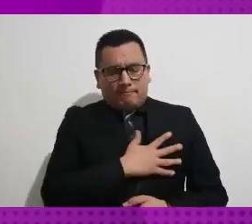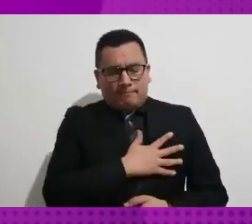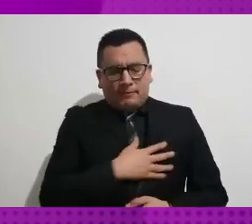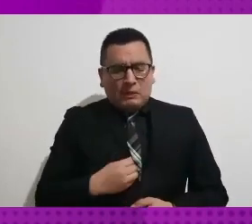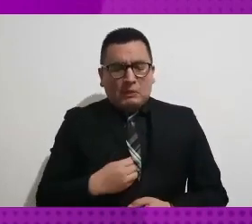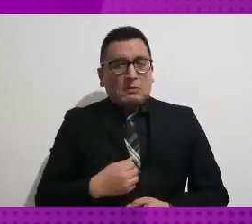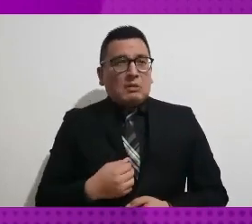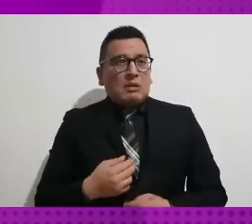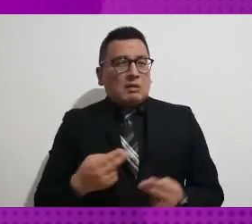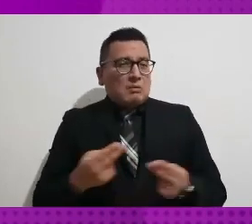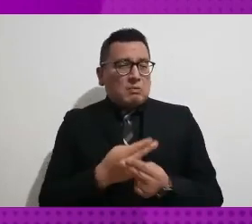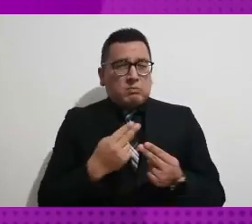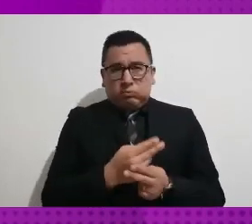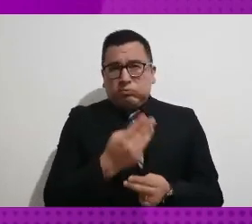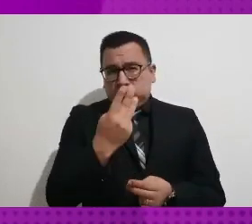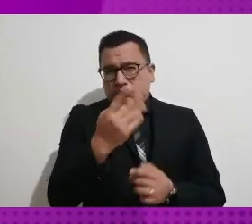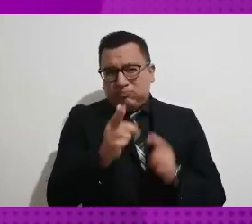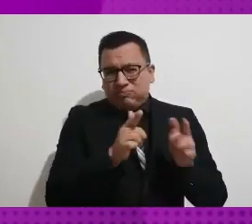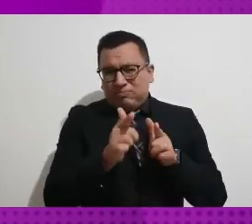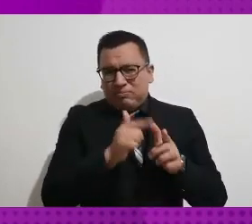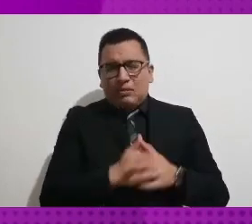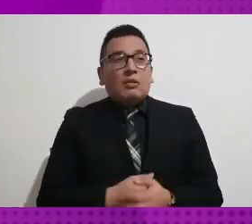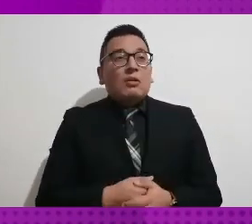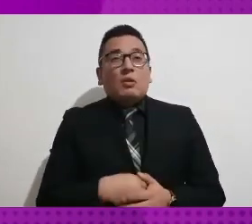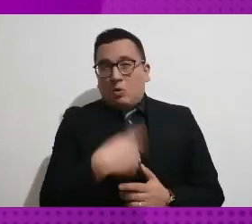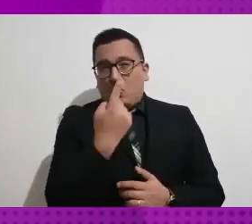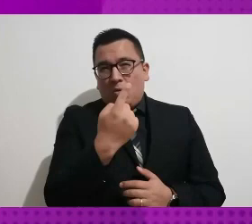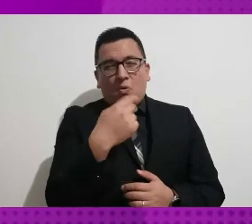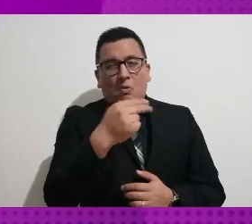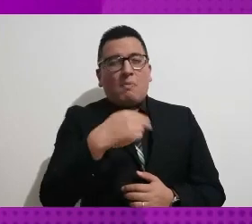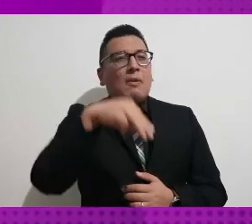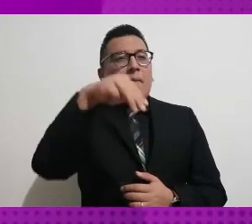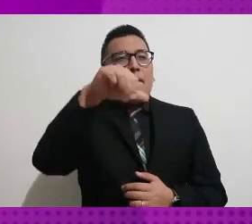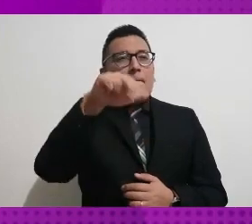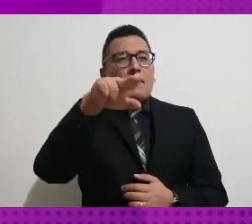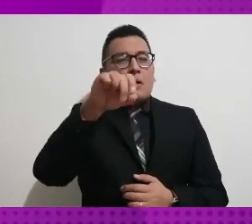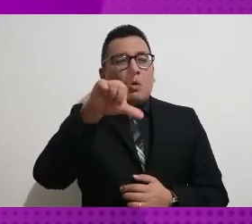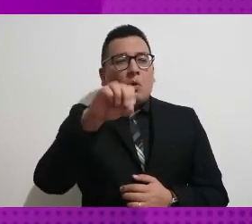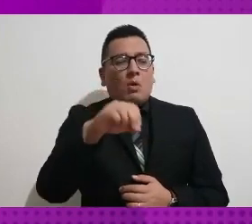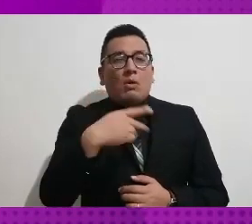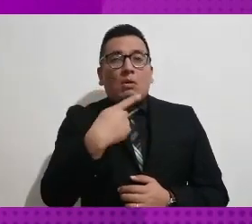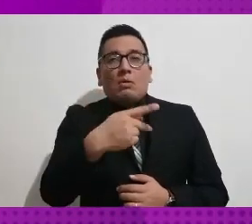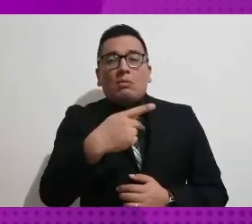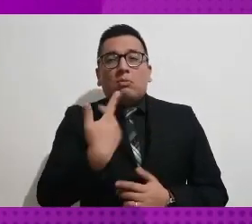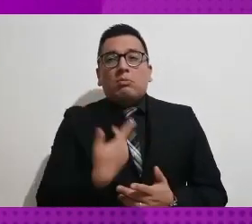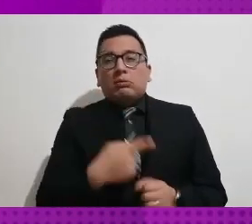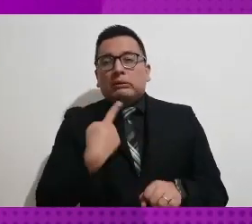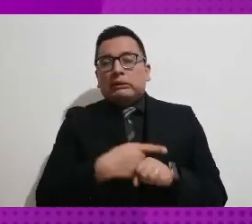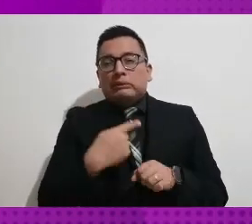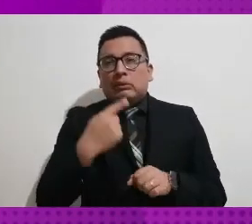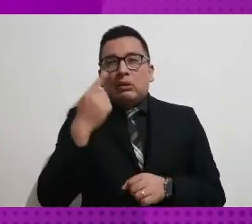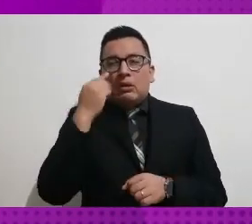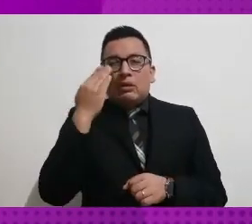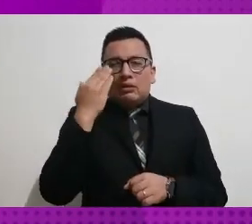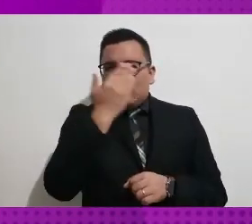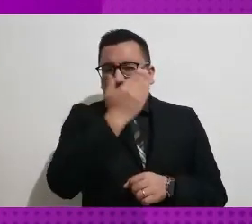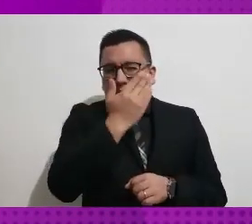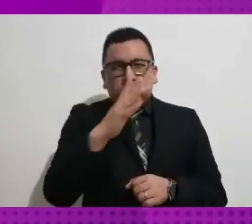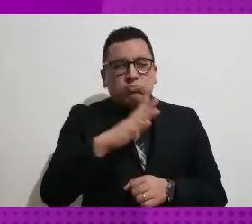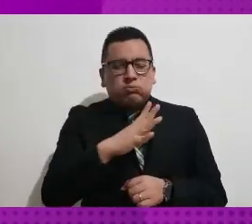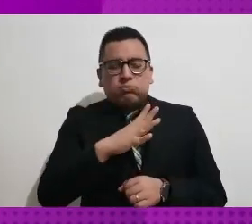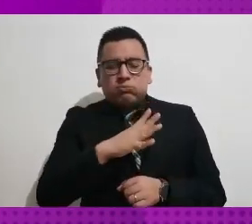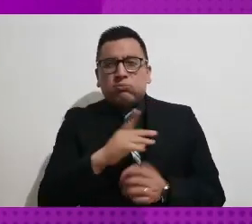nuestros trillizos, Manolo desarrolla retinopatía prematuro a los 2 meses